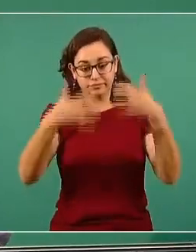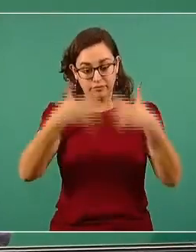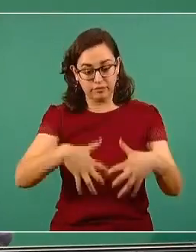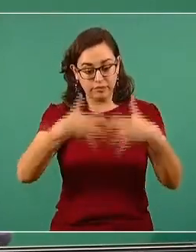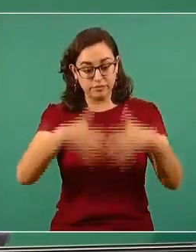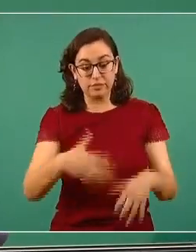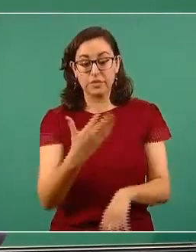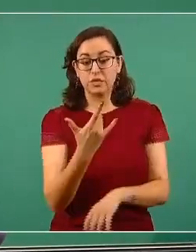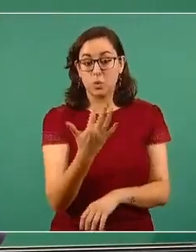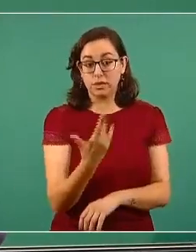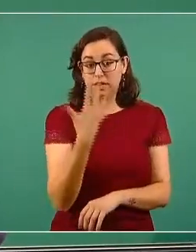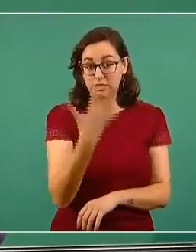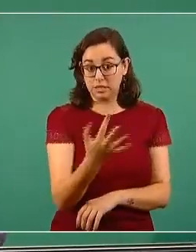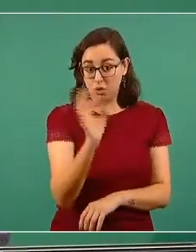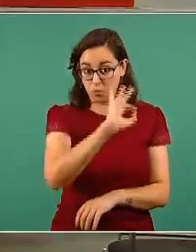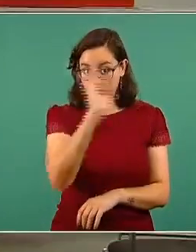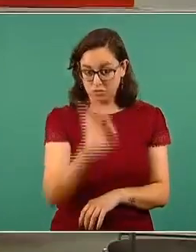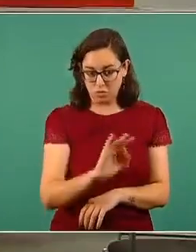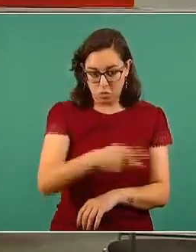produce se queda en México.